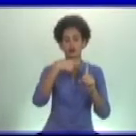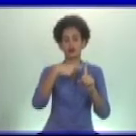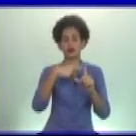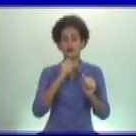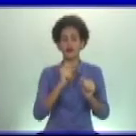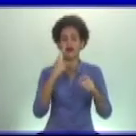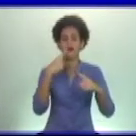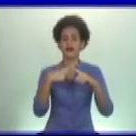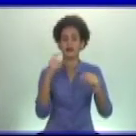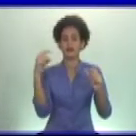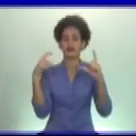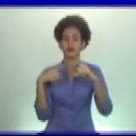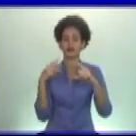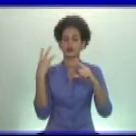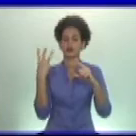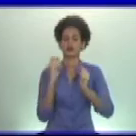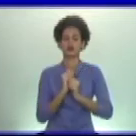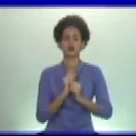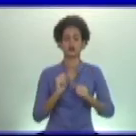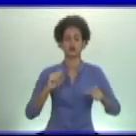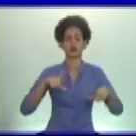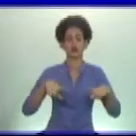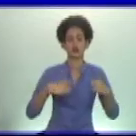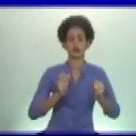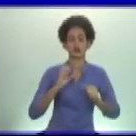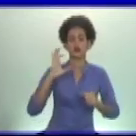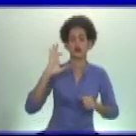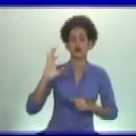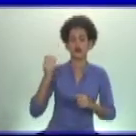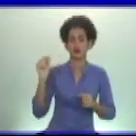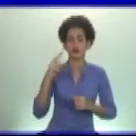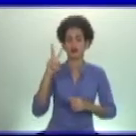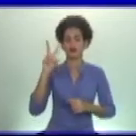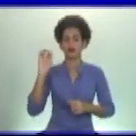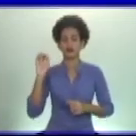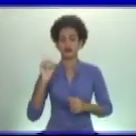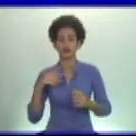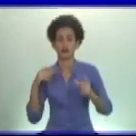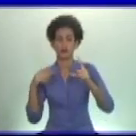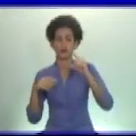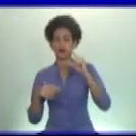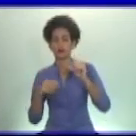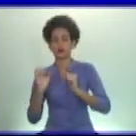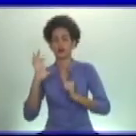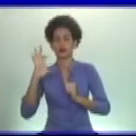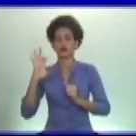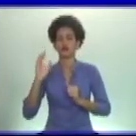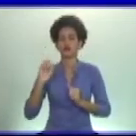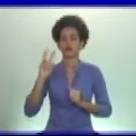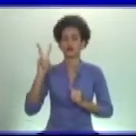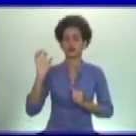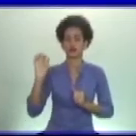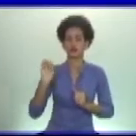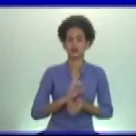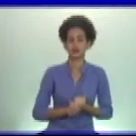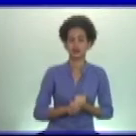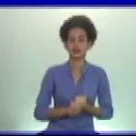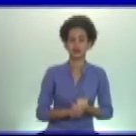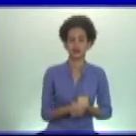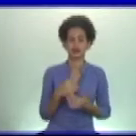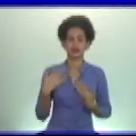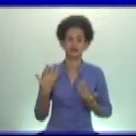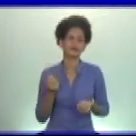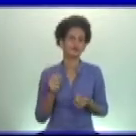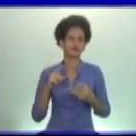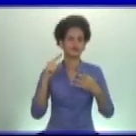que f en menos 20 es menor que f en 20. Vamos a ver cuál es. Es a